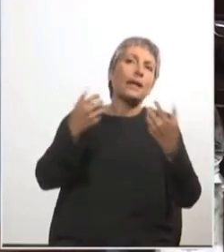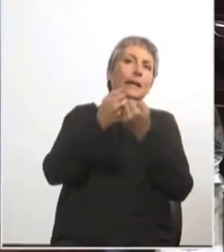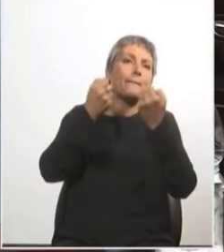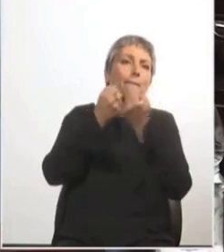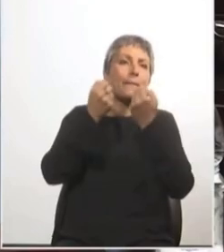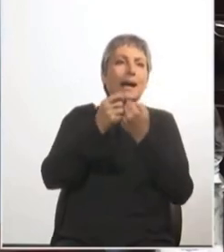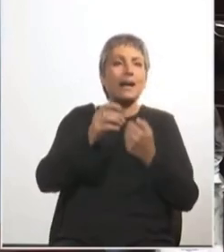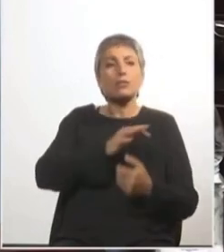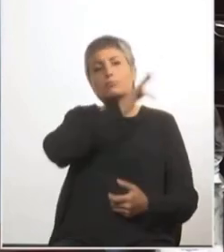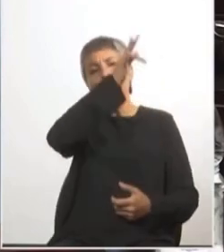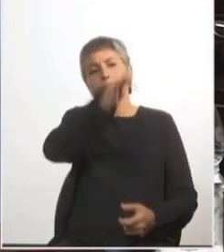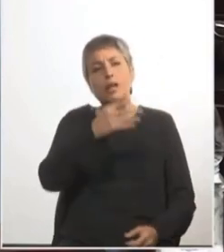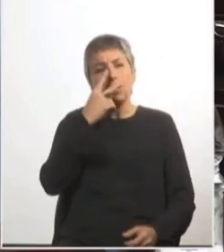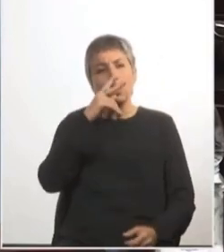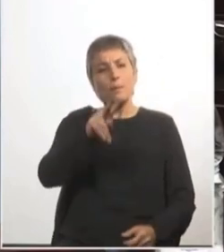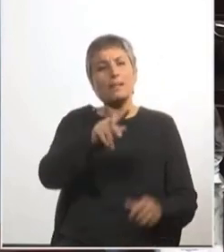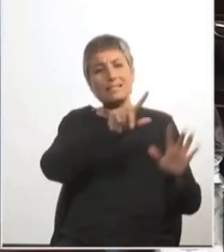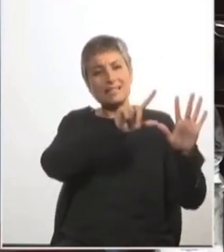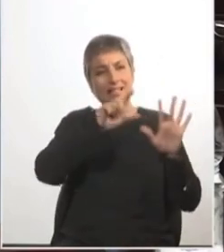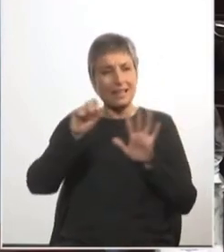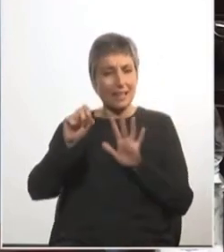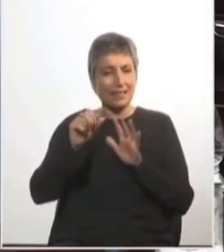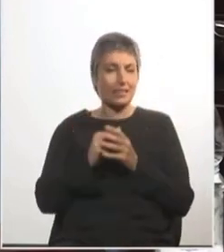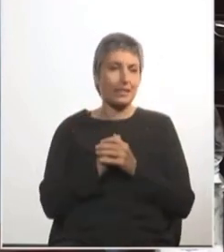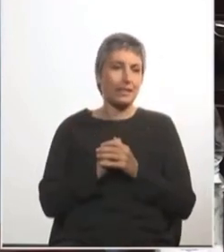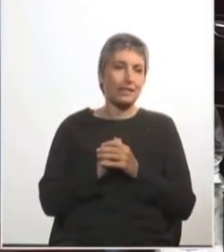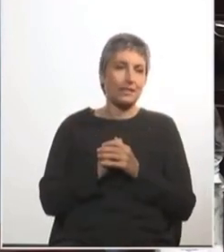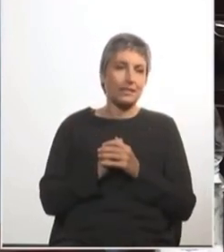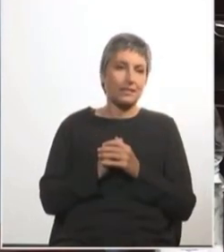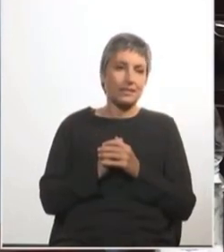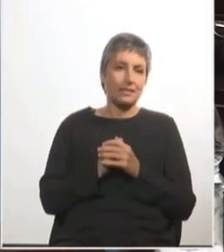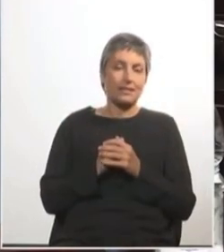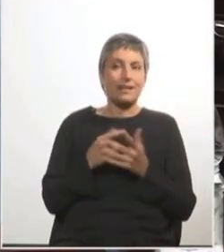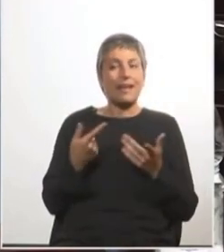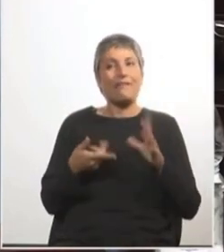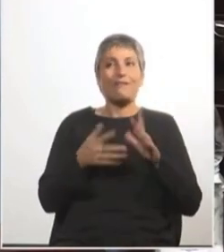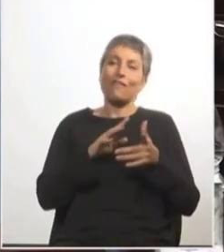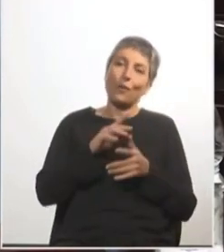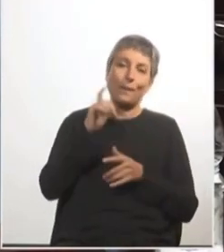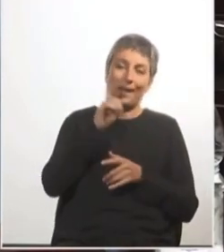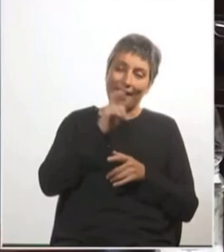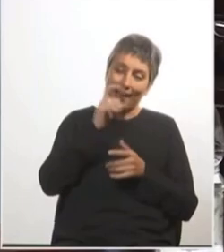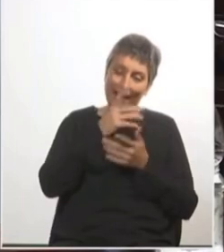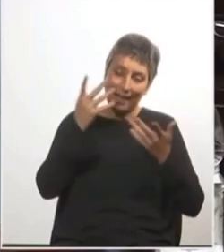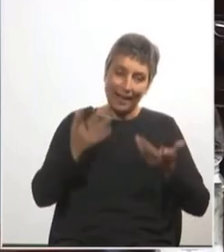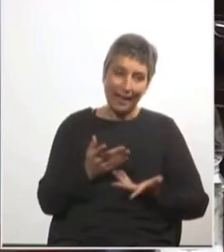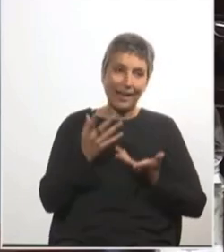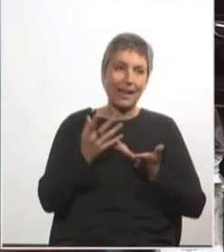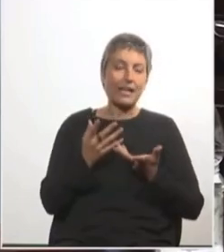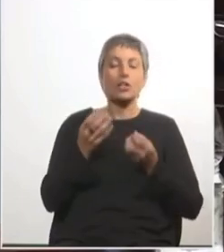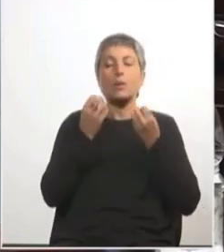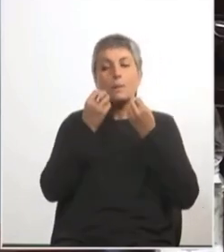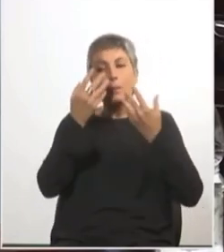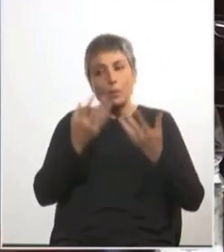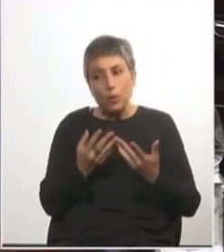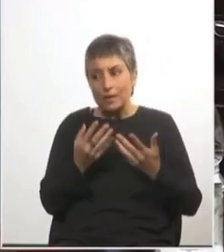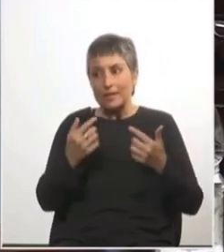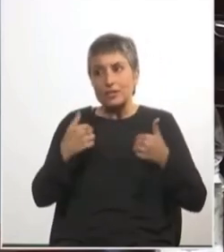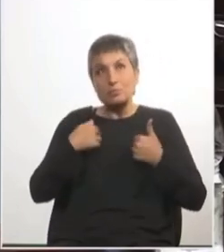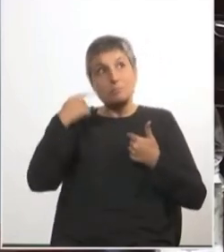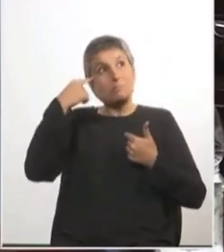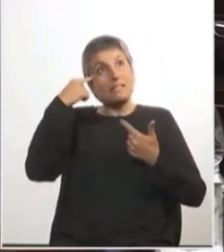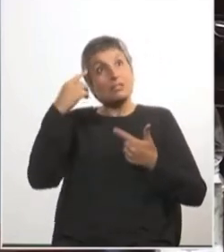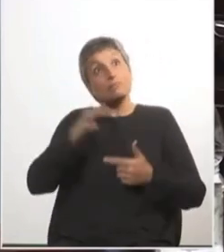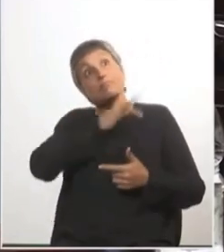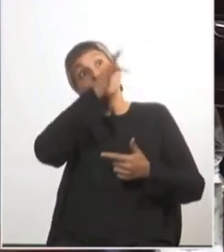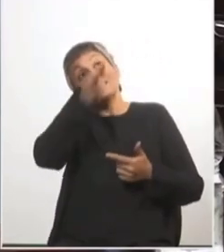el 2070 es hacernos trampas al solitario, porque yo vaticino que de acá